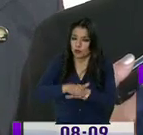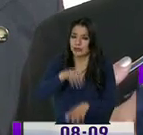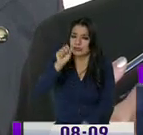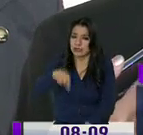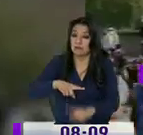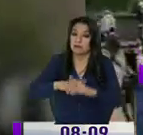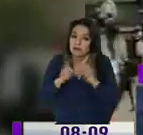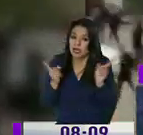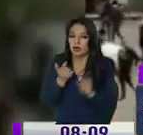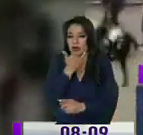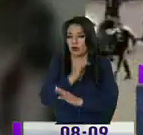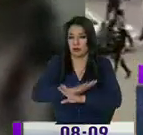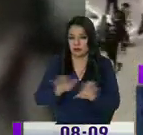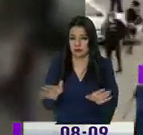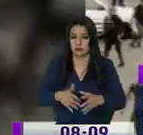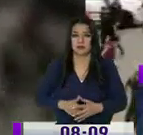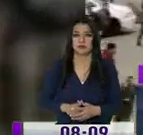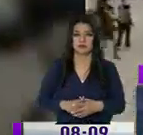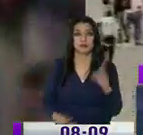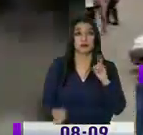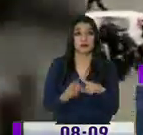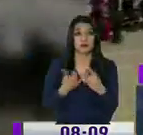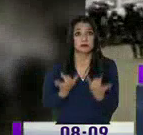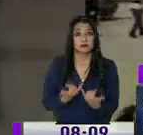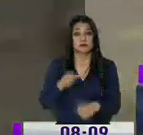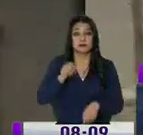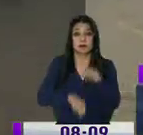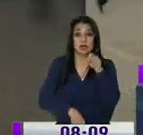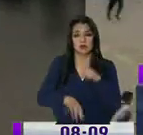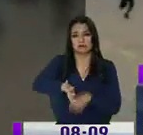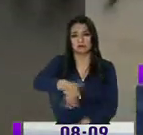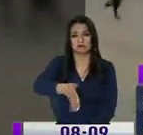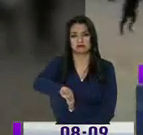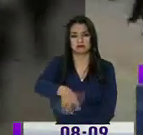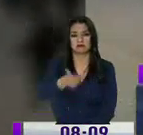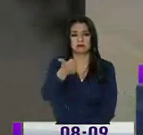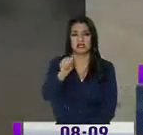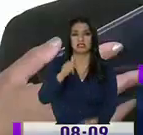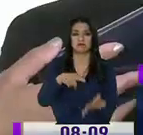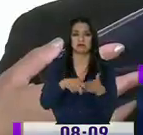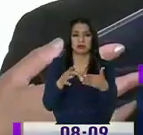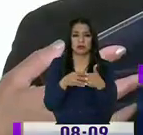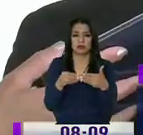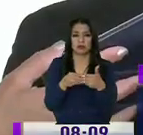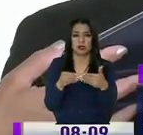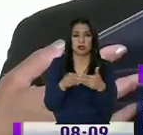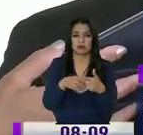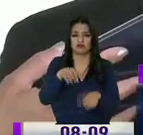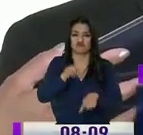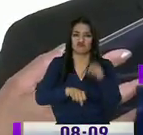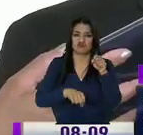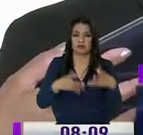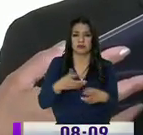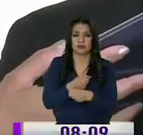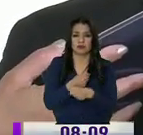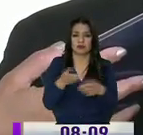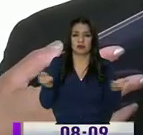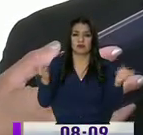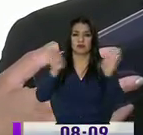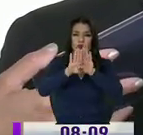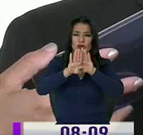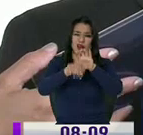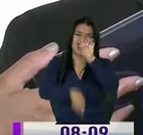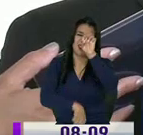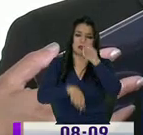fondo. Señaló además que hasta el momento los daños ascenderían a unos $10,000. Hubieron rotura de seguridades, puertas